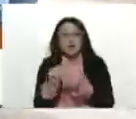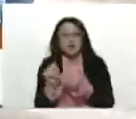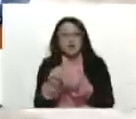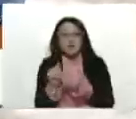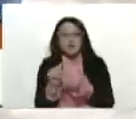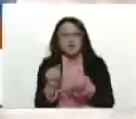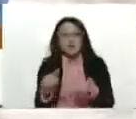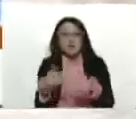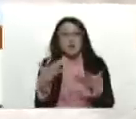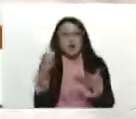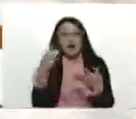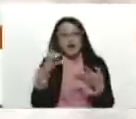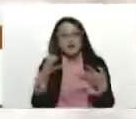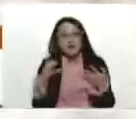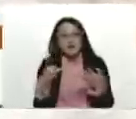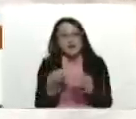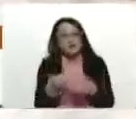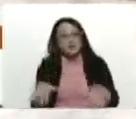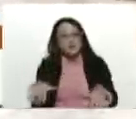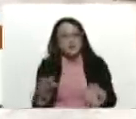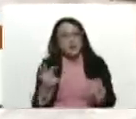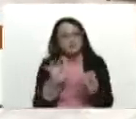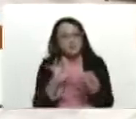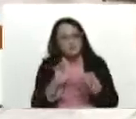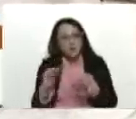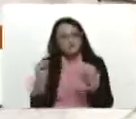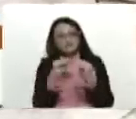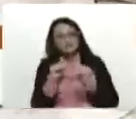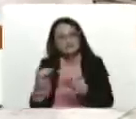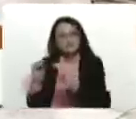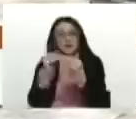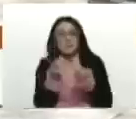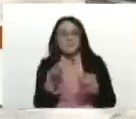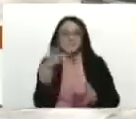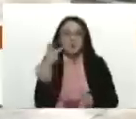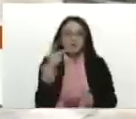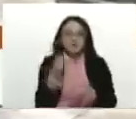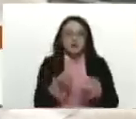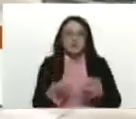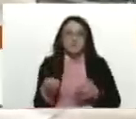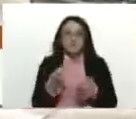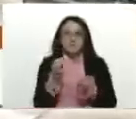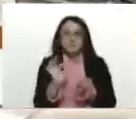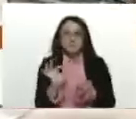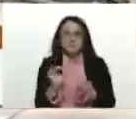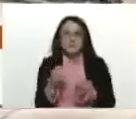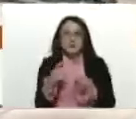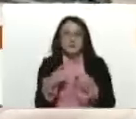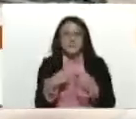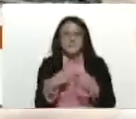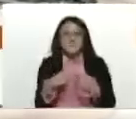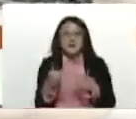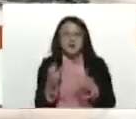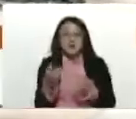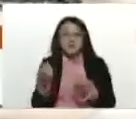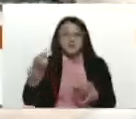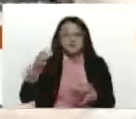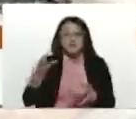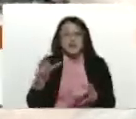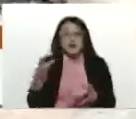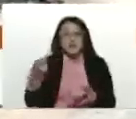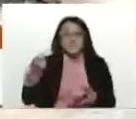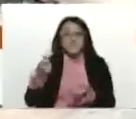Cuáles son esas características tener estructuras similares para que coincida la política monetaria pero adoptar unilateralmente una moneda extranjera